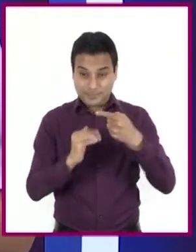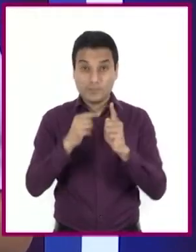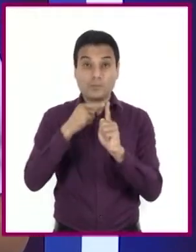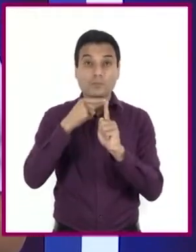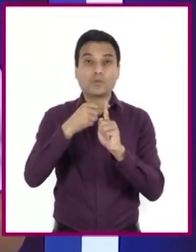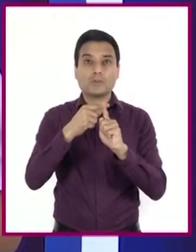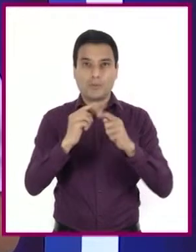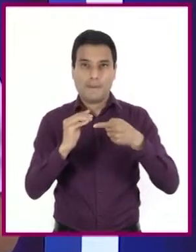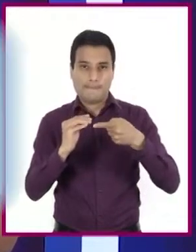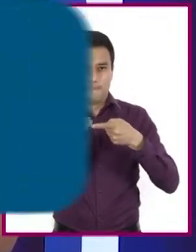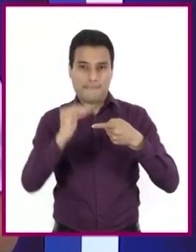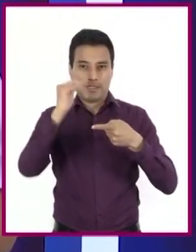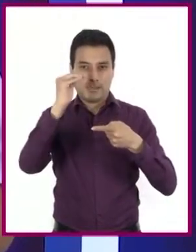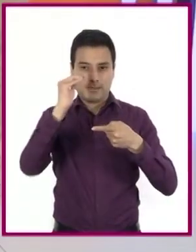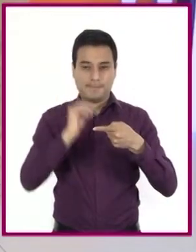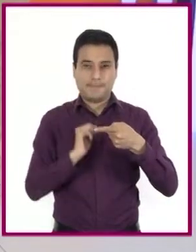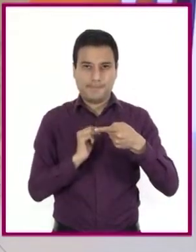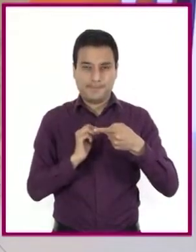por encima de la media.